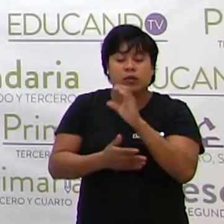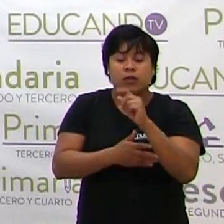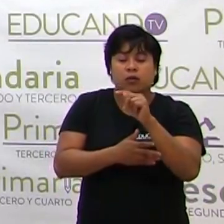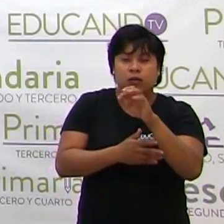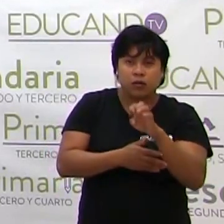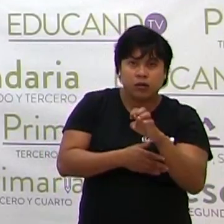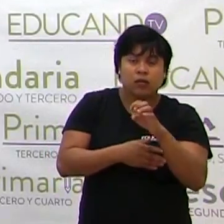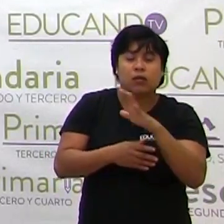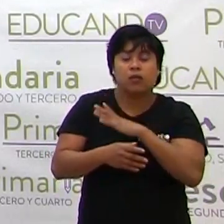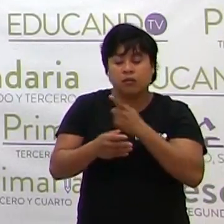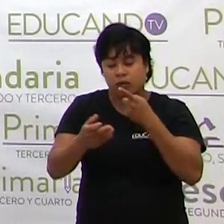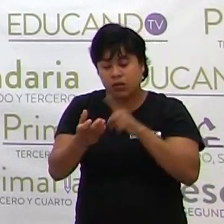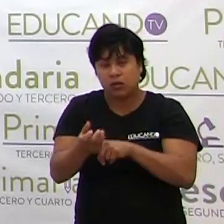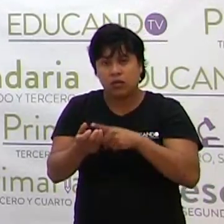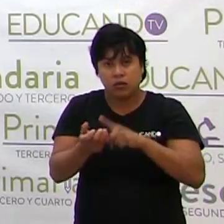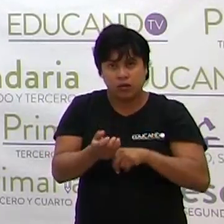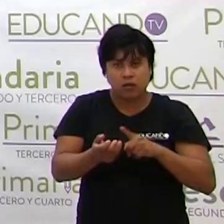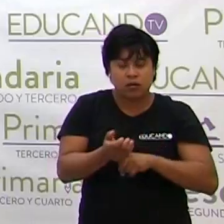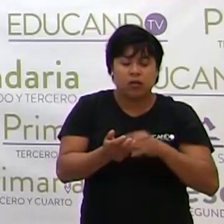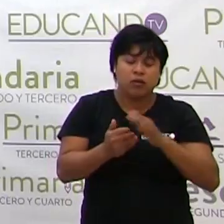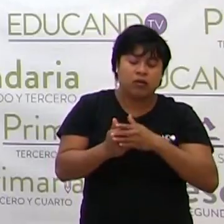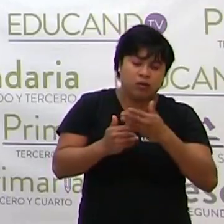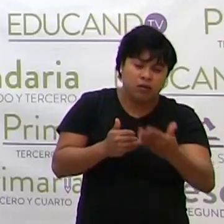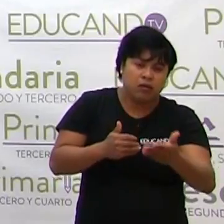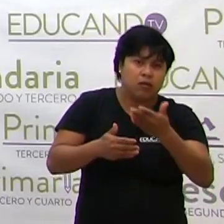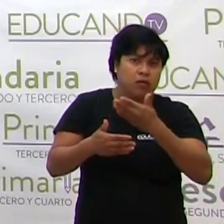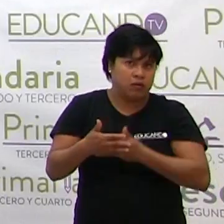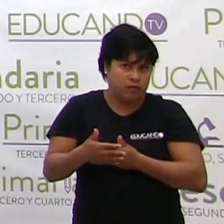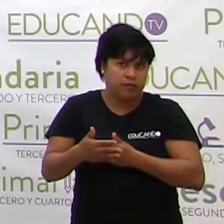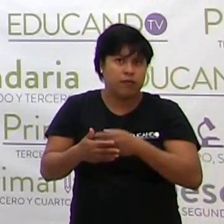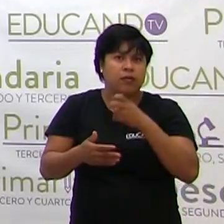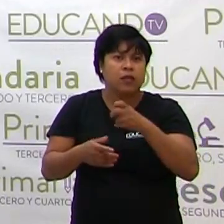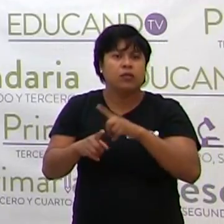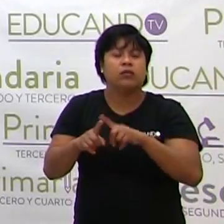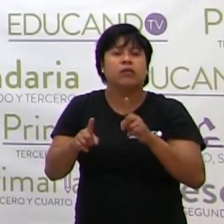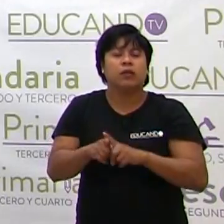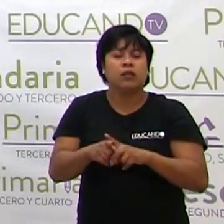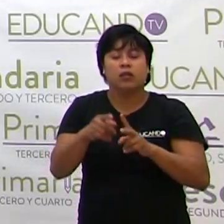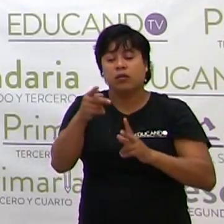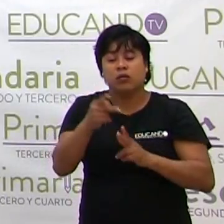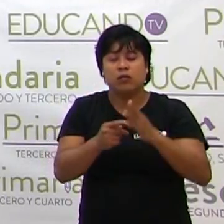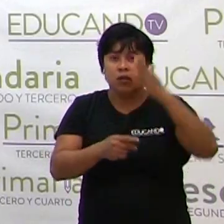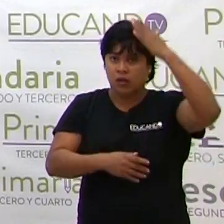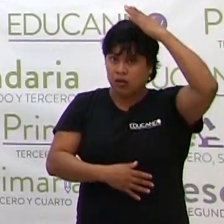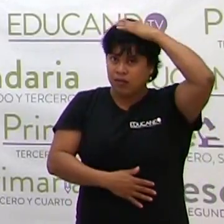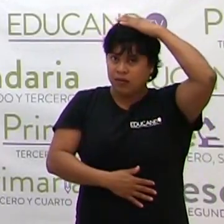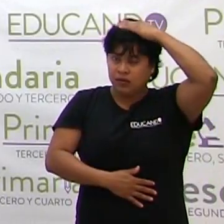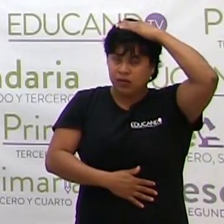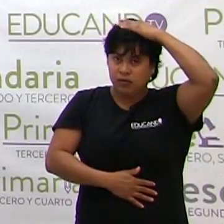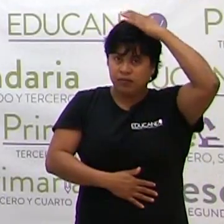tiene partes internas y partes externas. Los tipos de cortes: cabeza,